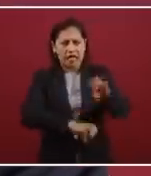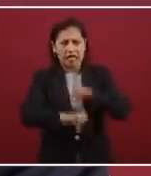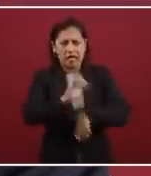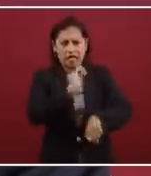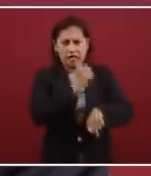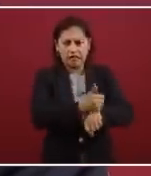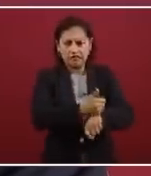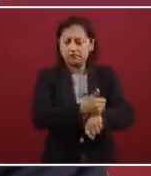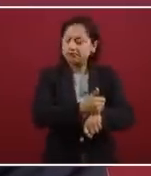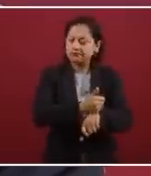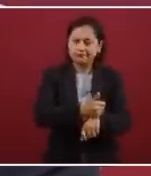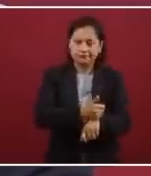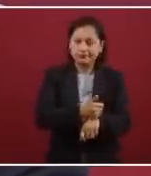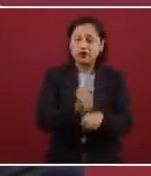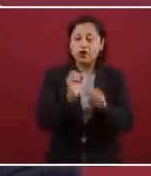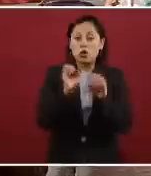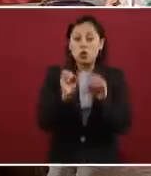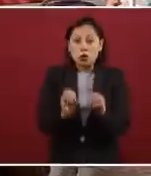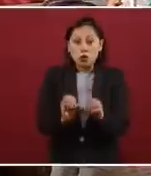que se construyan